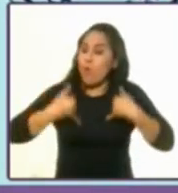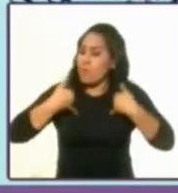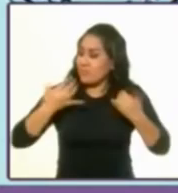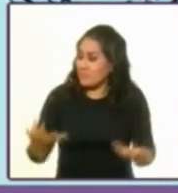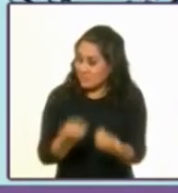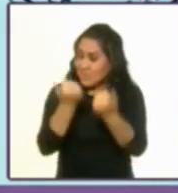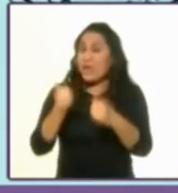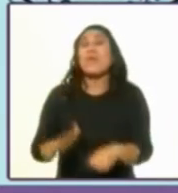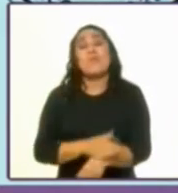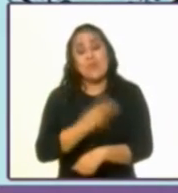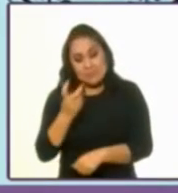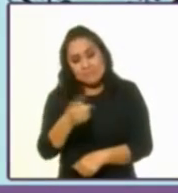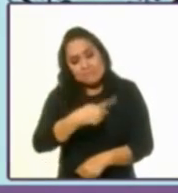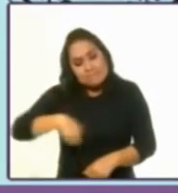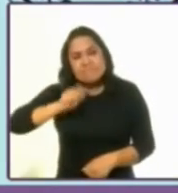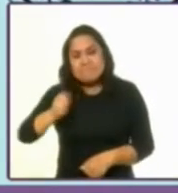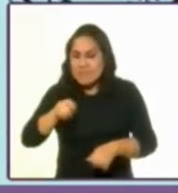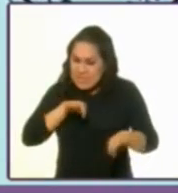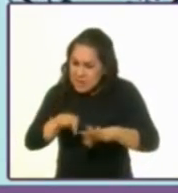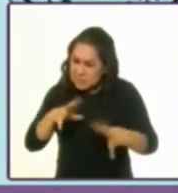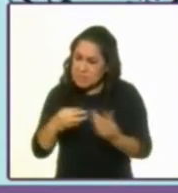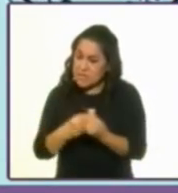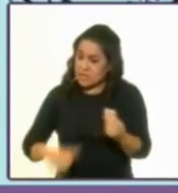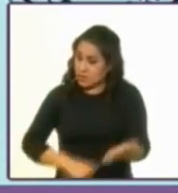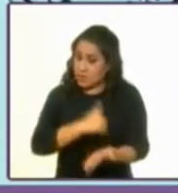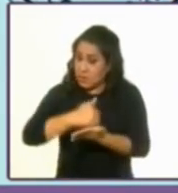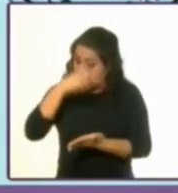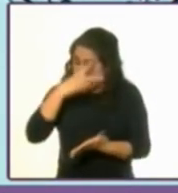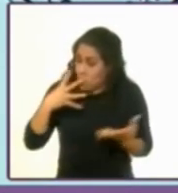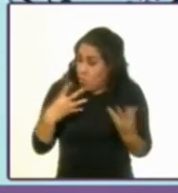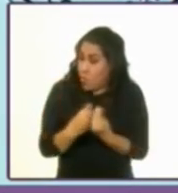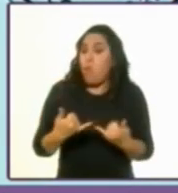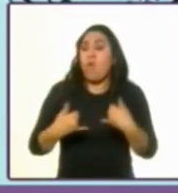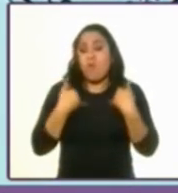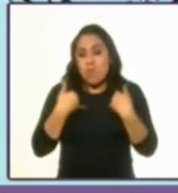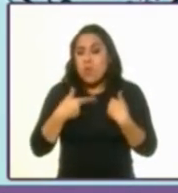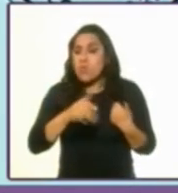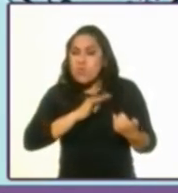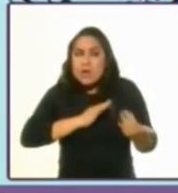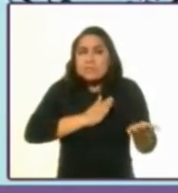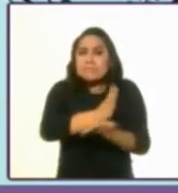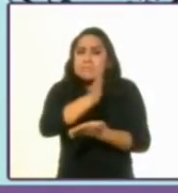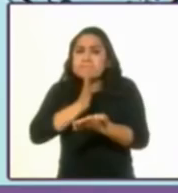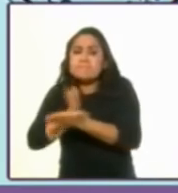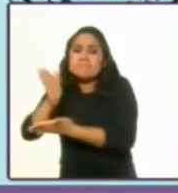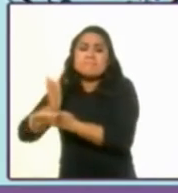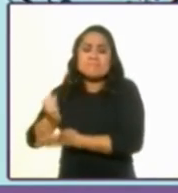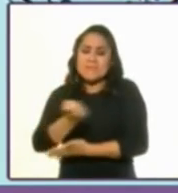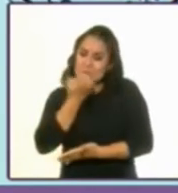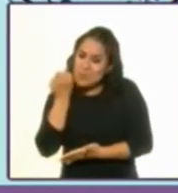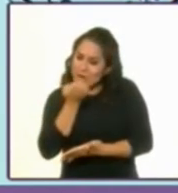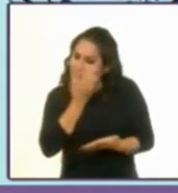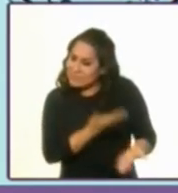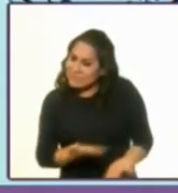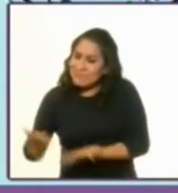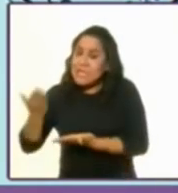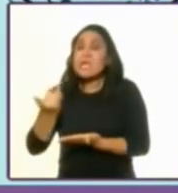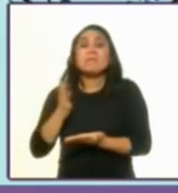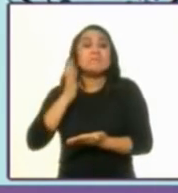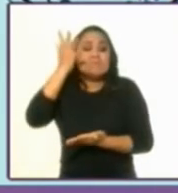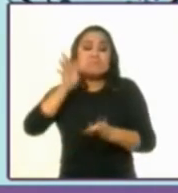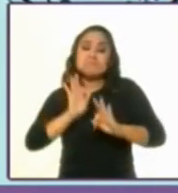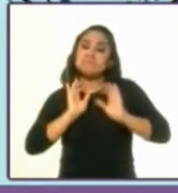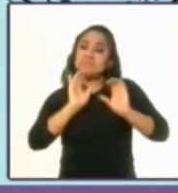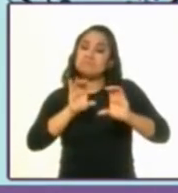por eso vamos a trabajar para que en esta ciudad todos los jóvenes puedan tener acceso a la escuela y puedan tener acceso a empleos dignos